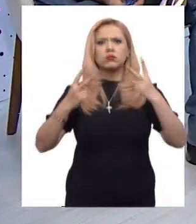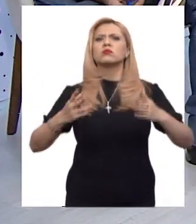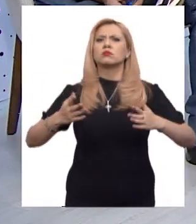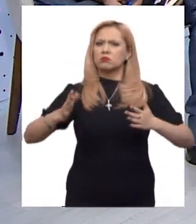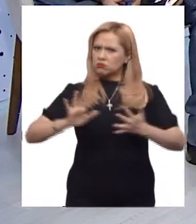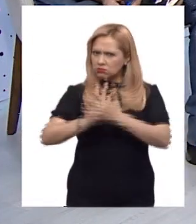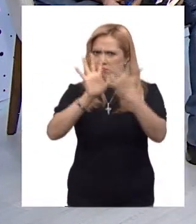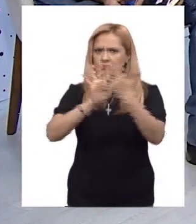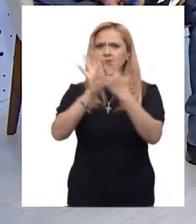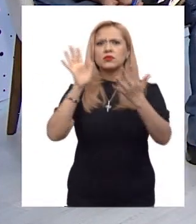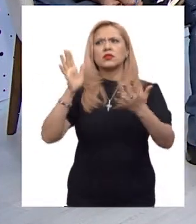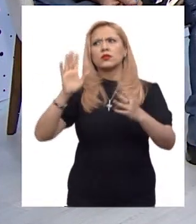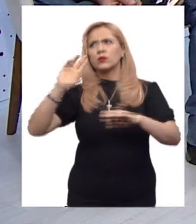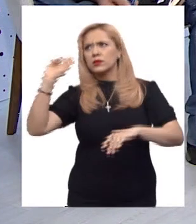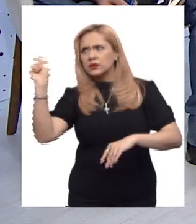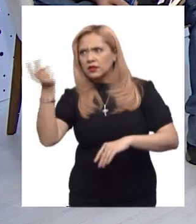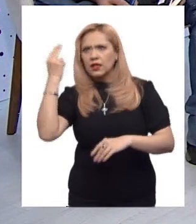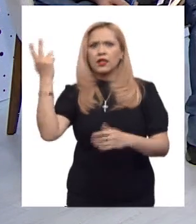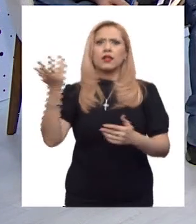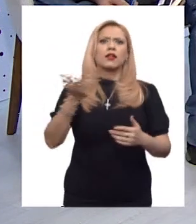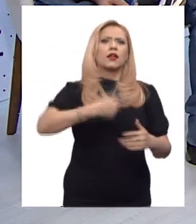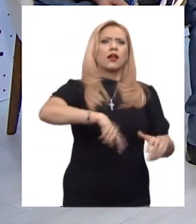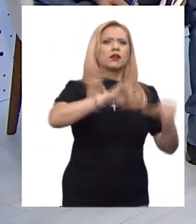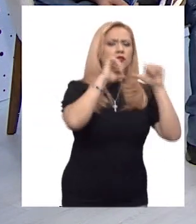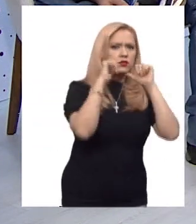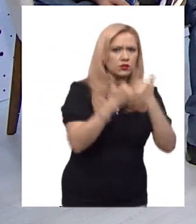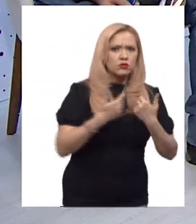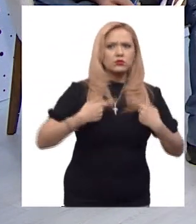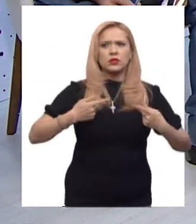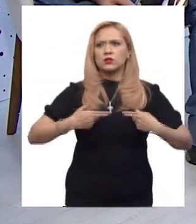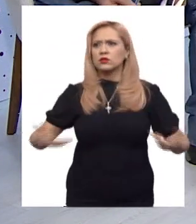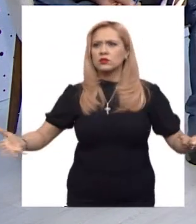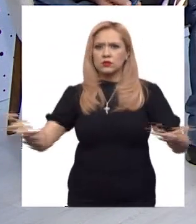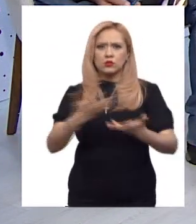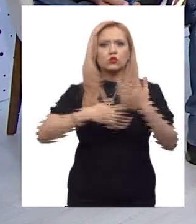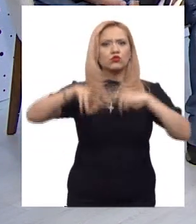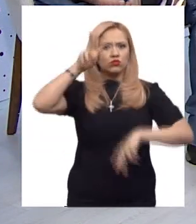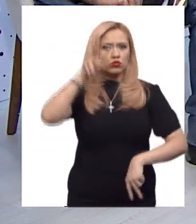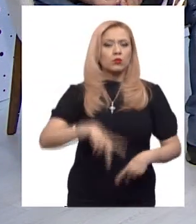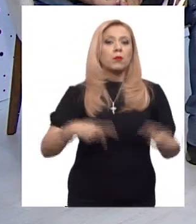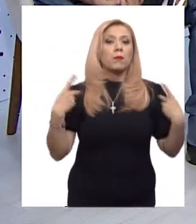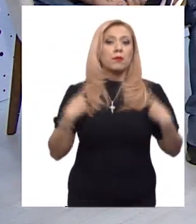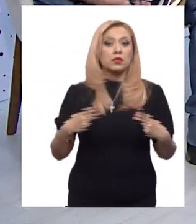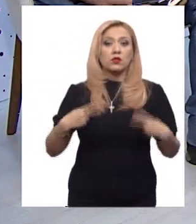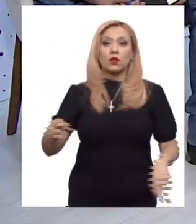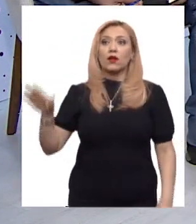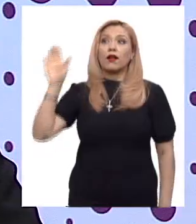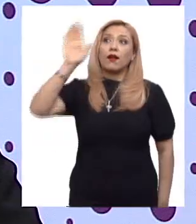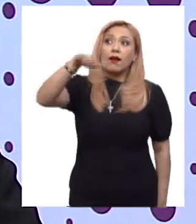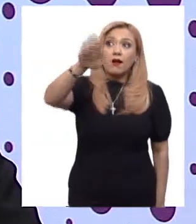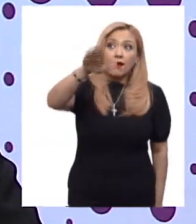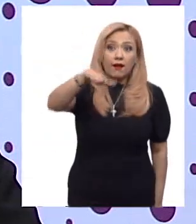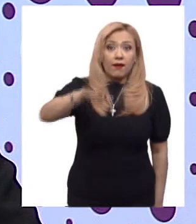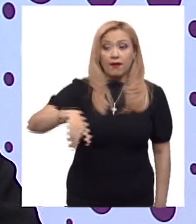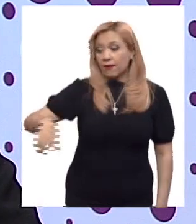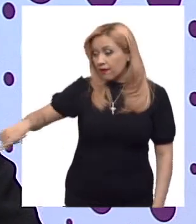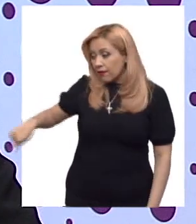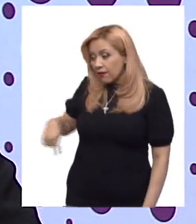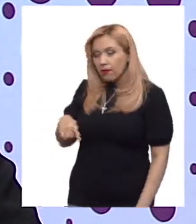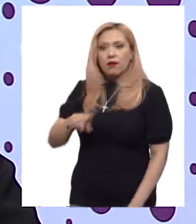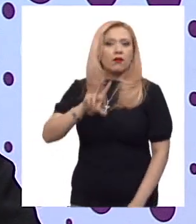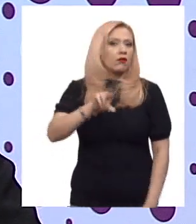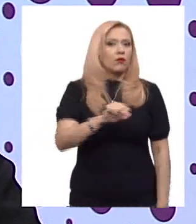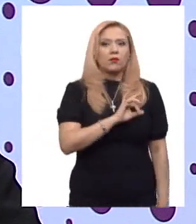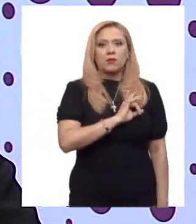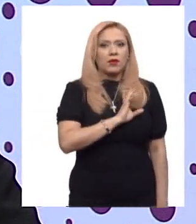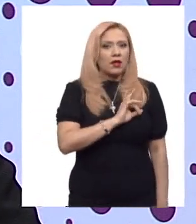la academia como la sociedad y se generen pues esquemas reales, ¿no? Donde las personas que alertan no tengan el miedo